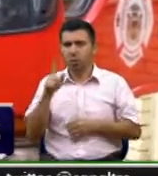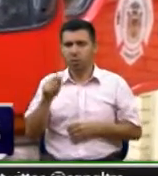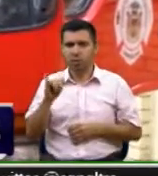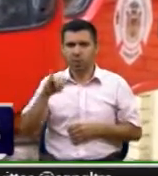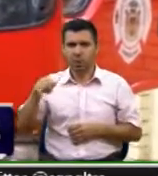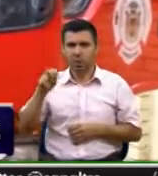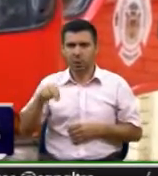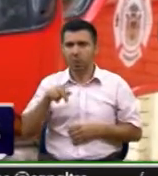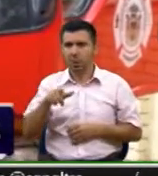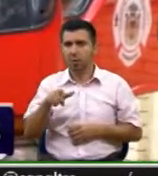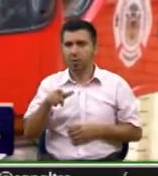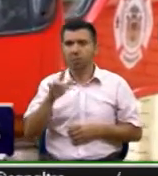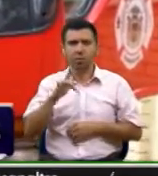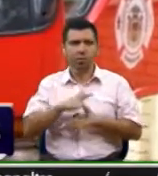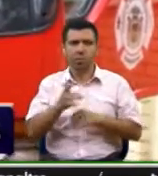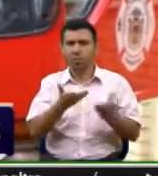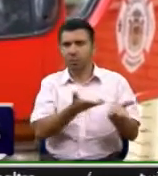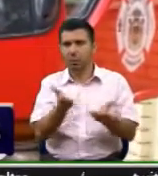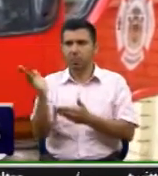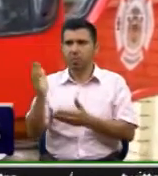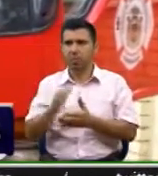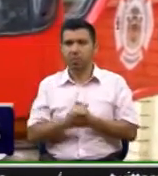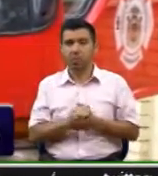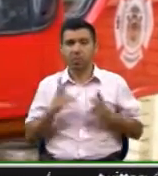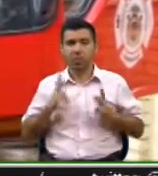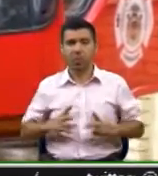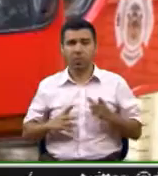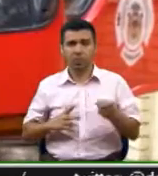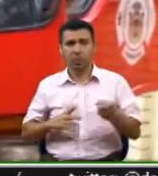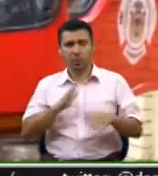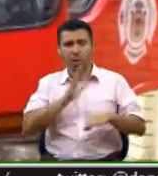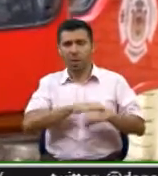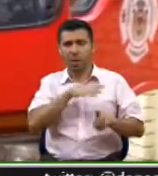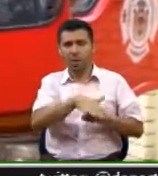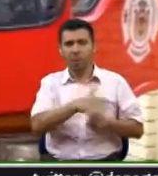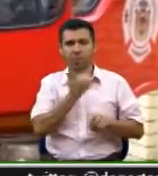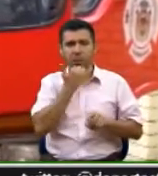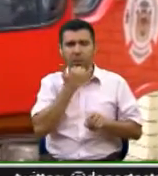cuerpo, pues las causas por establecer, se sacó